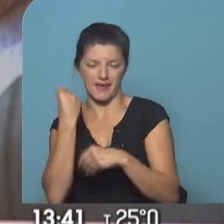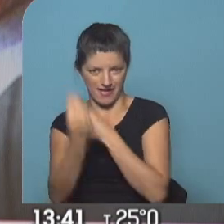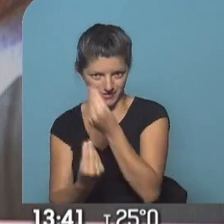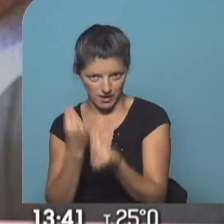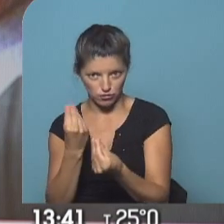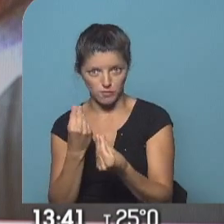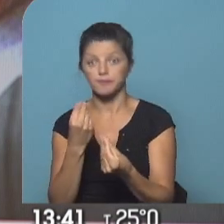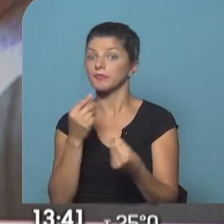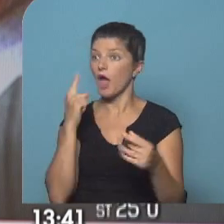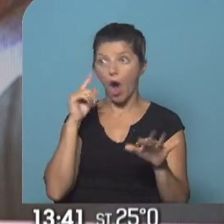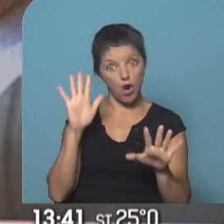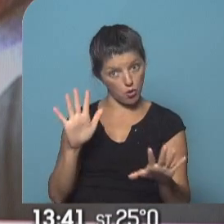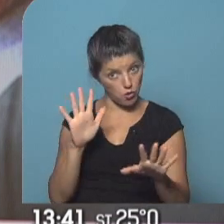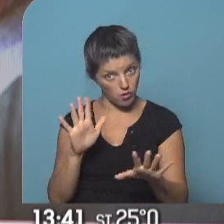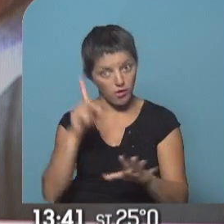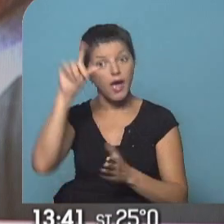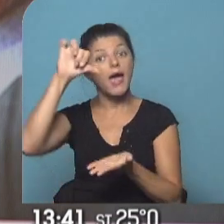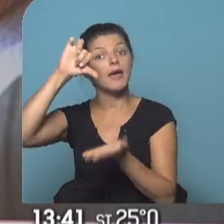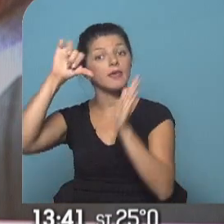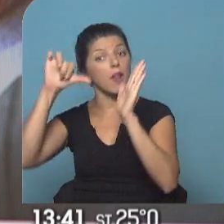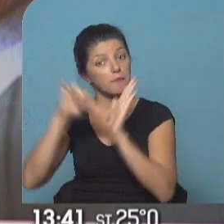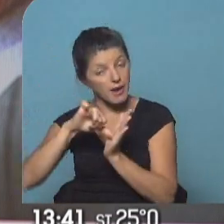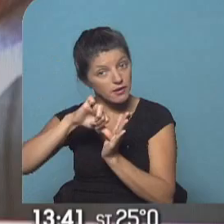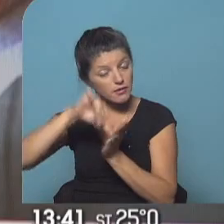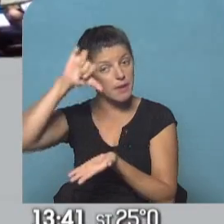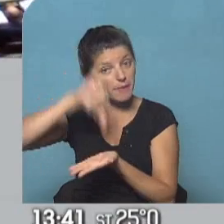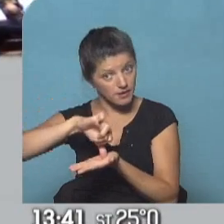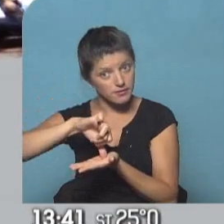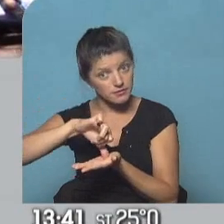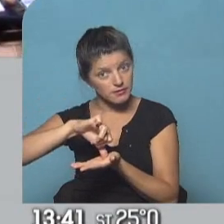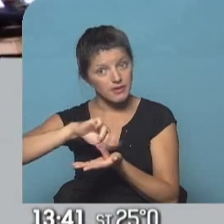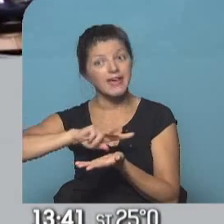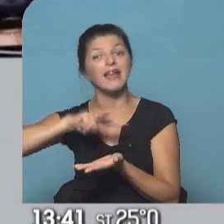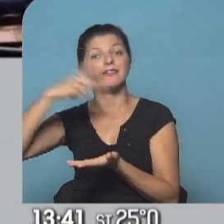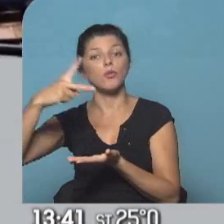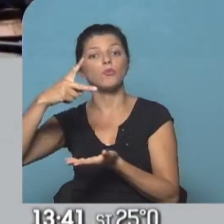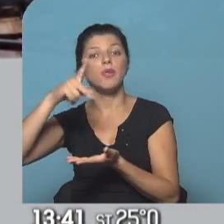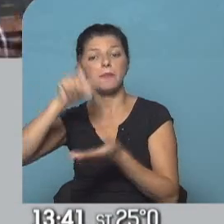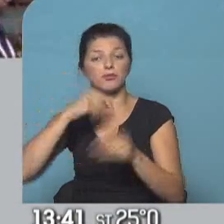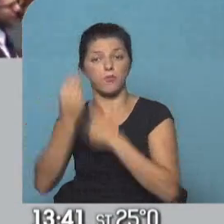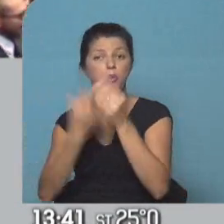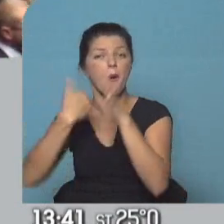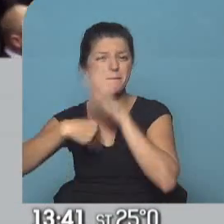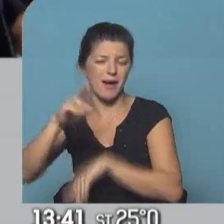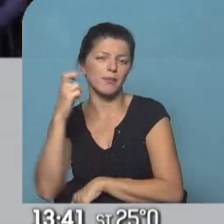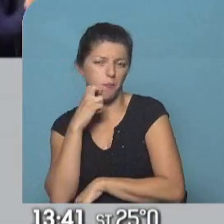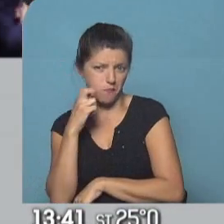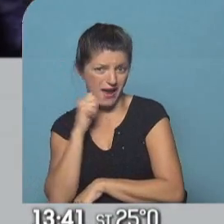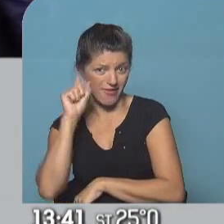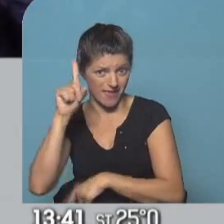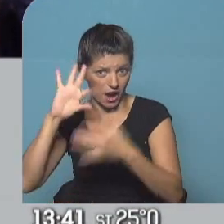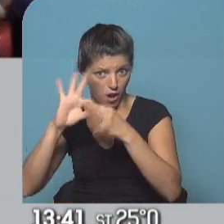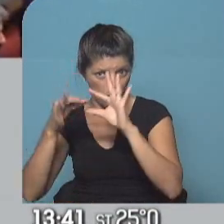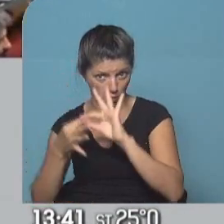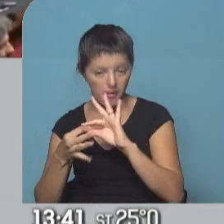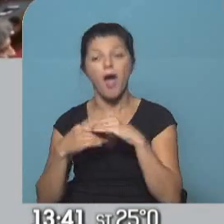va a votar en el país que tiene la segunda población más vieja de Europa. Este es un dato, por eso Berlusconi es